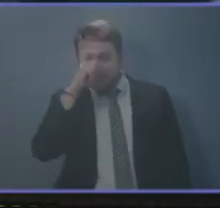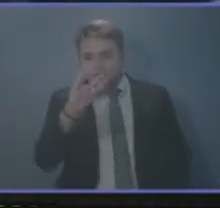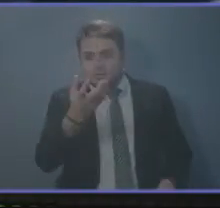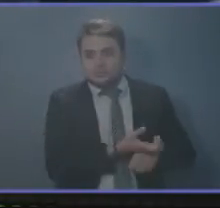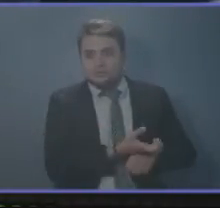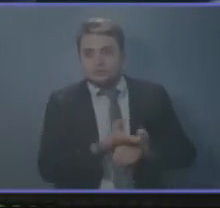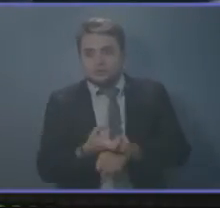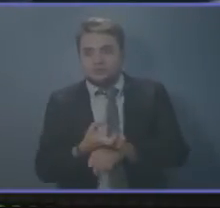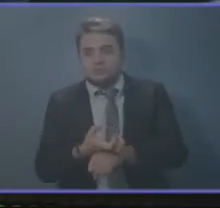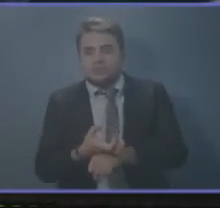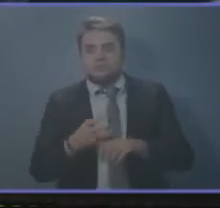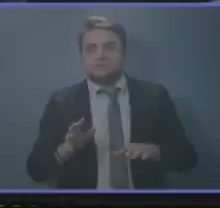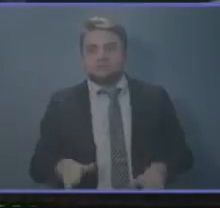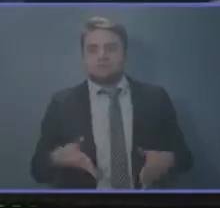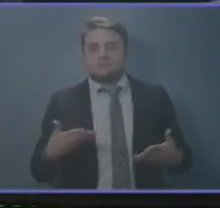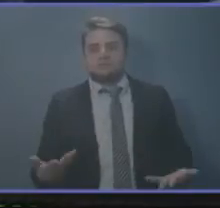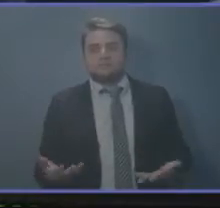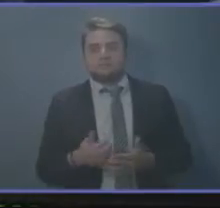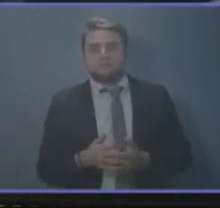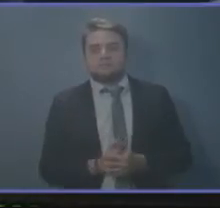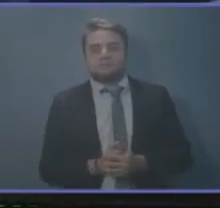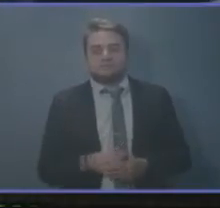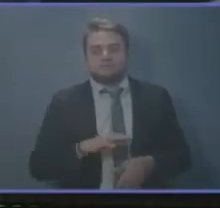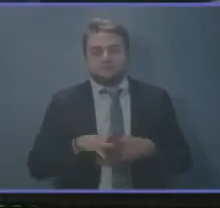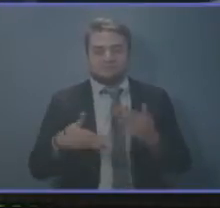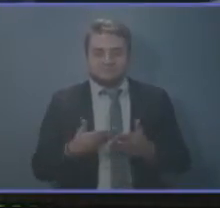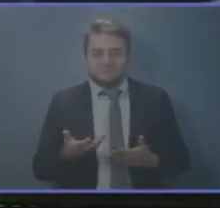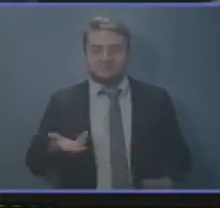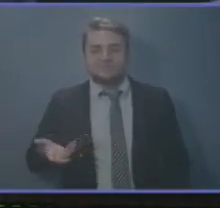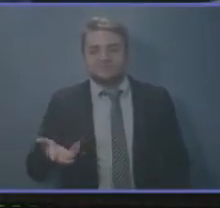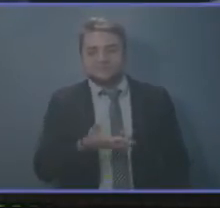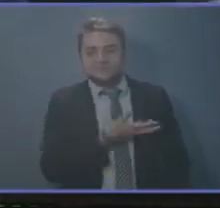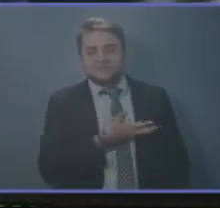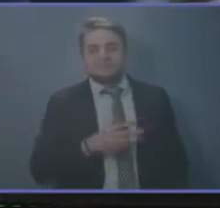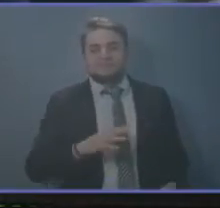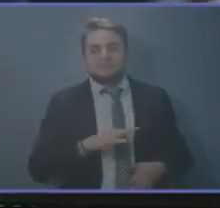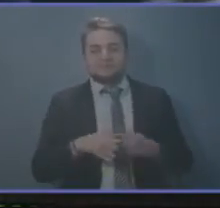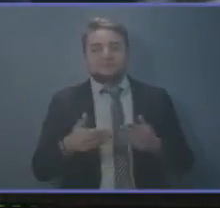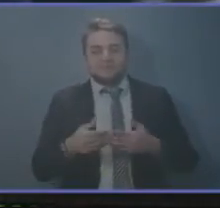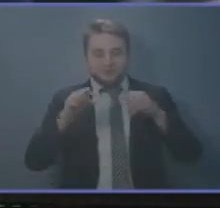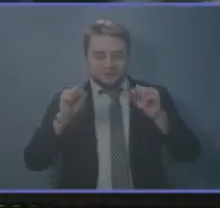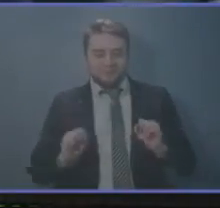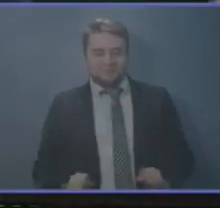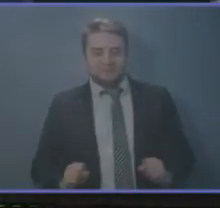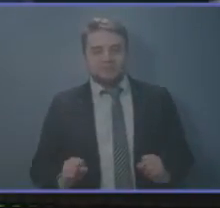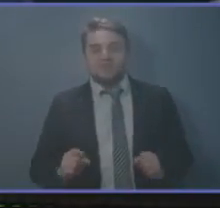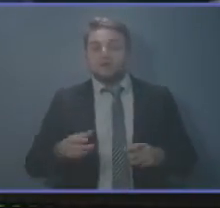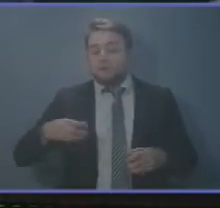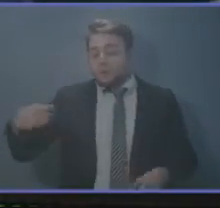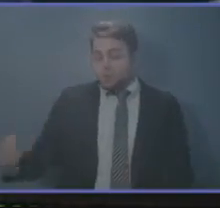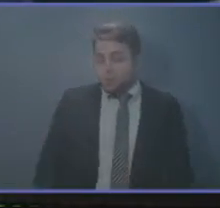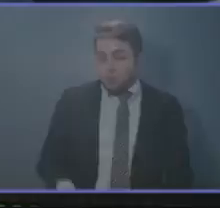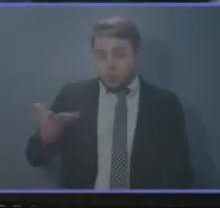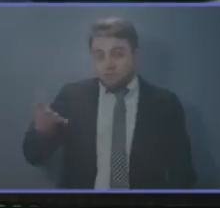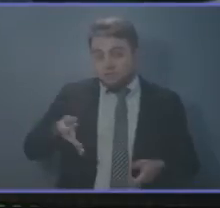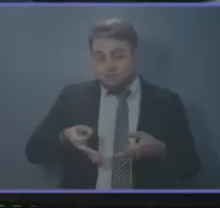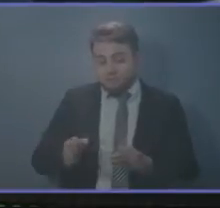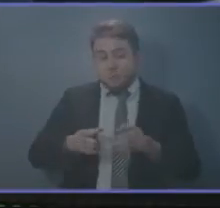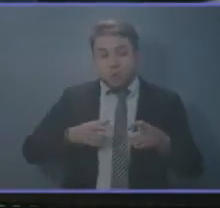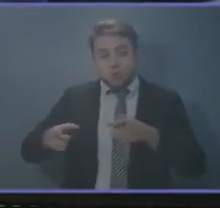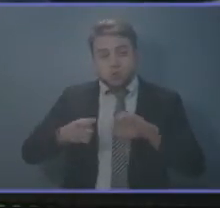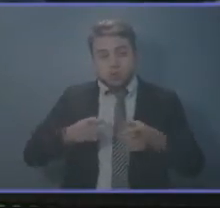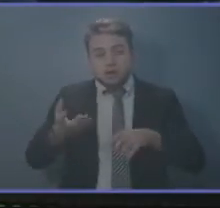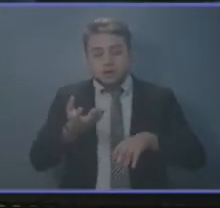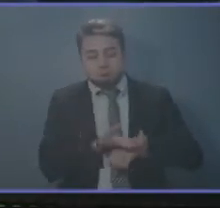Yo siempre he dicho que para que podamos tener una verdadera modernización del sector transporte en nuestro